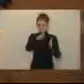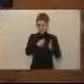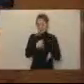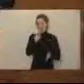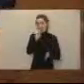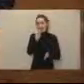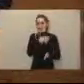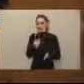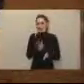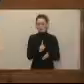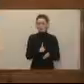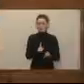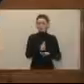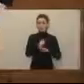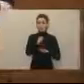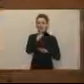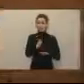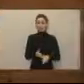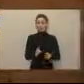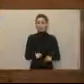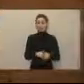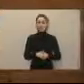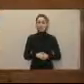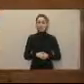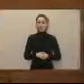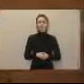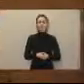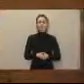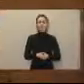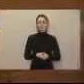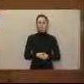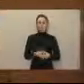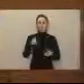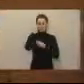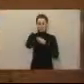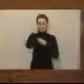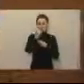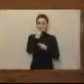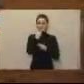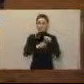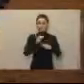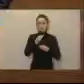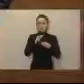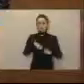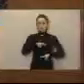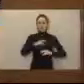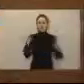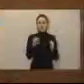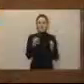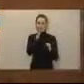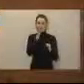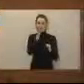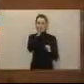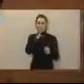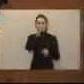cosas no viene el consejero, ¿no? En cualquier caso, yo creo que está haciendo algo de lo que tendrá que responder, que es ocultar información deliberadamente,